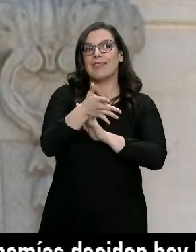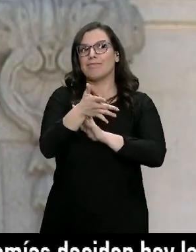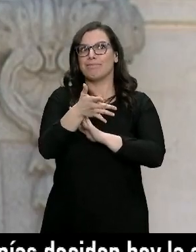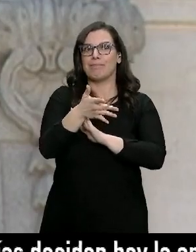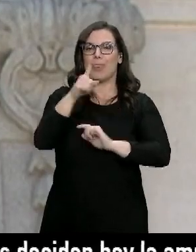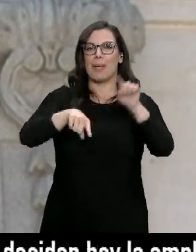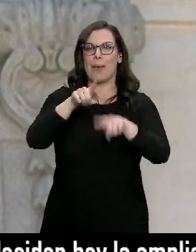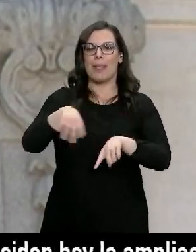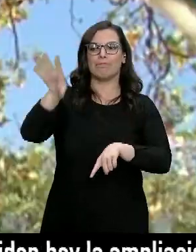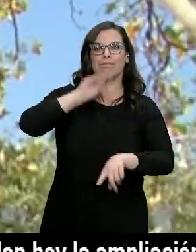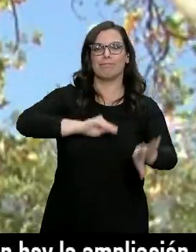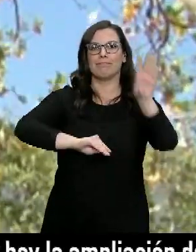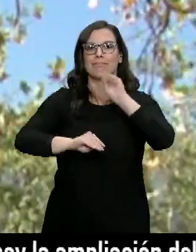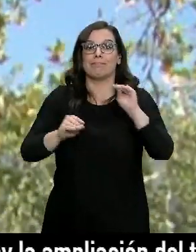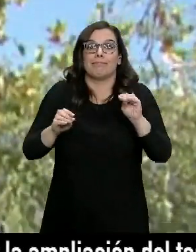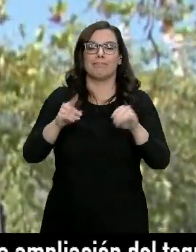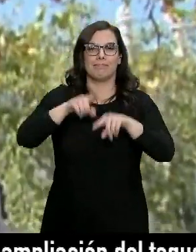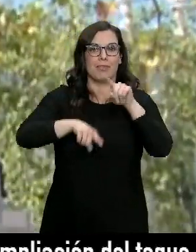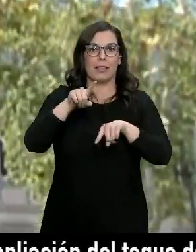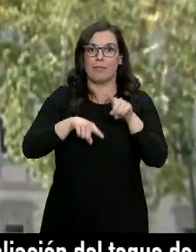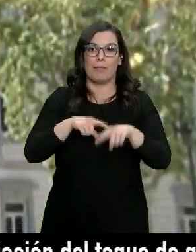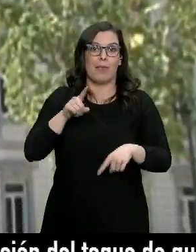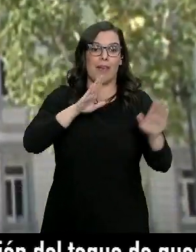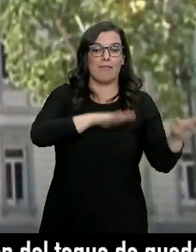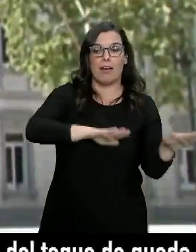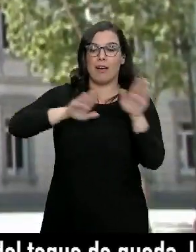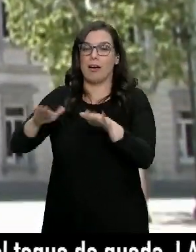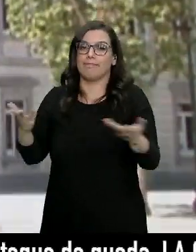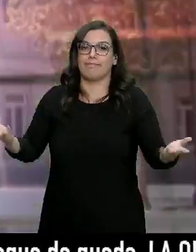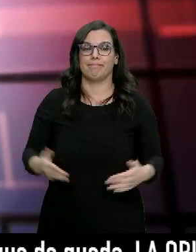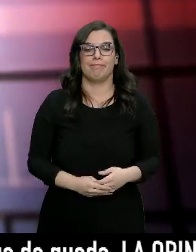interpretativo y que la decisión puede caer de cualquier lado.